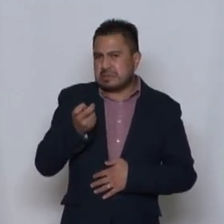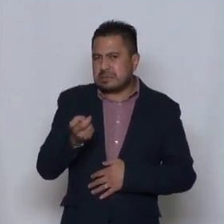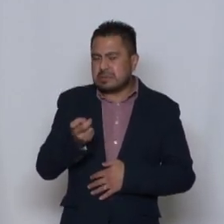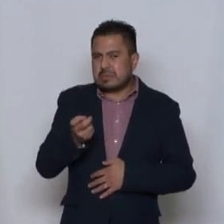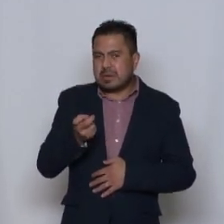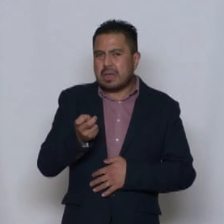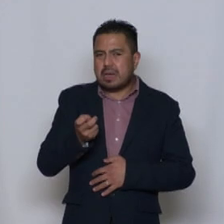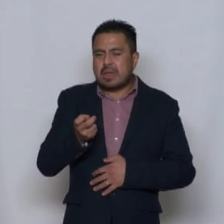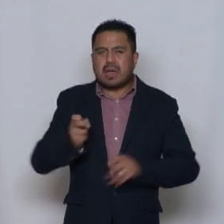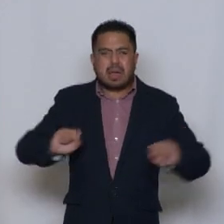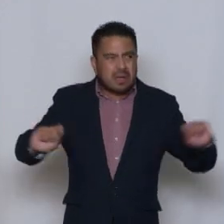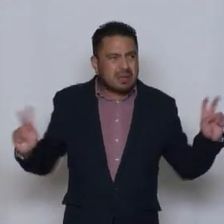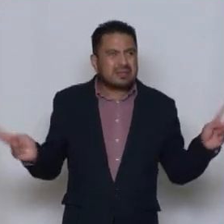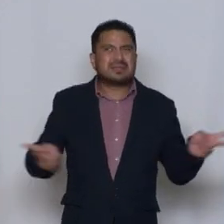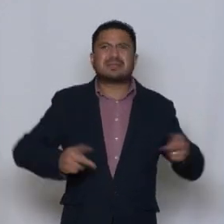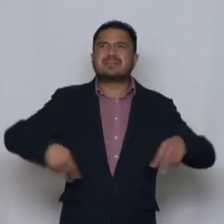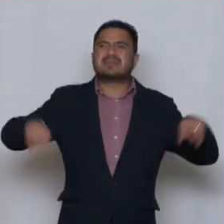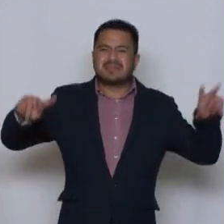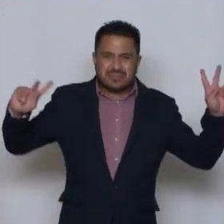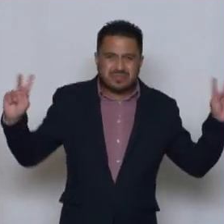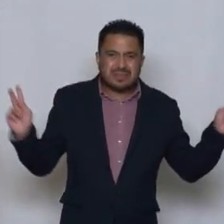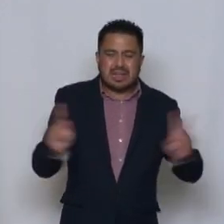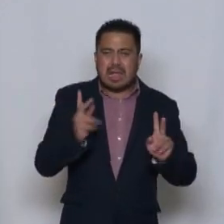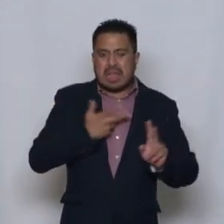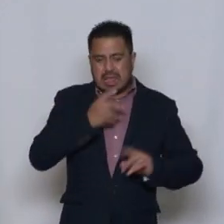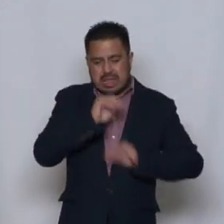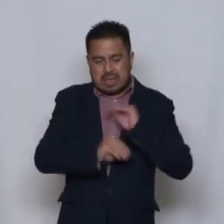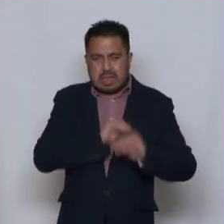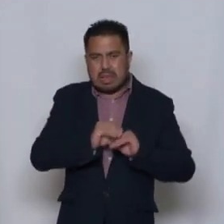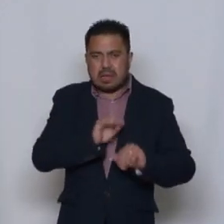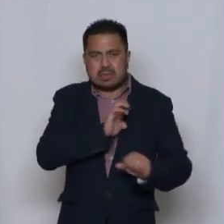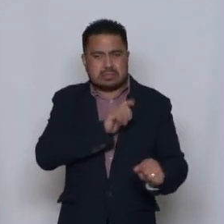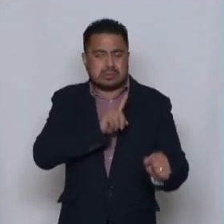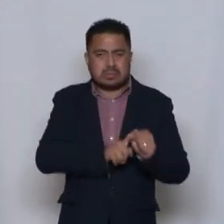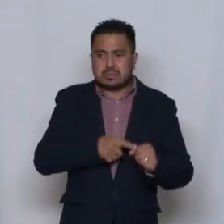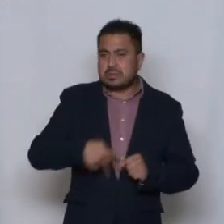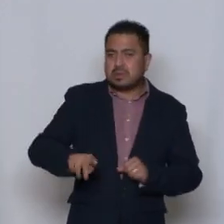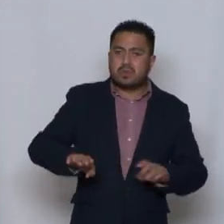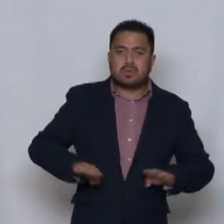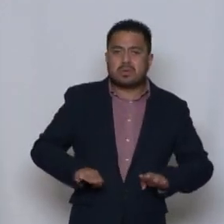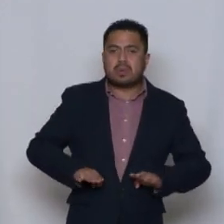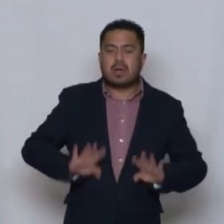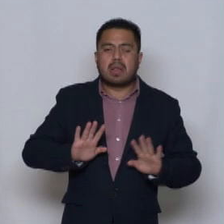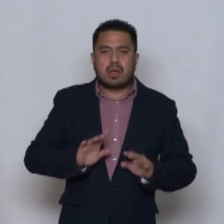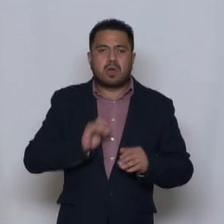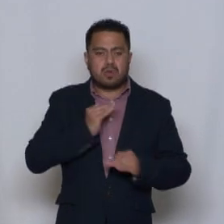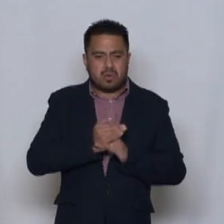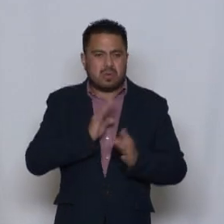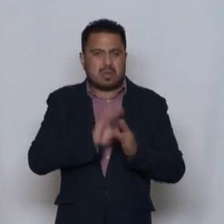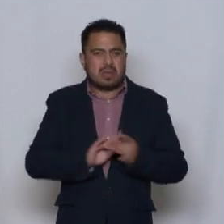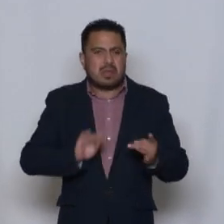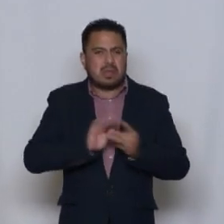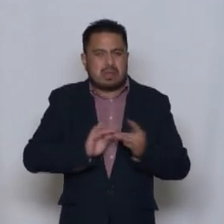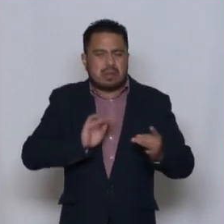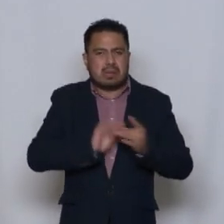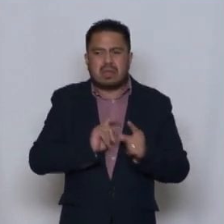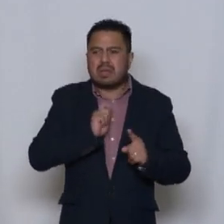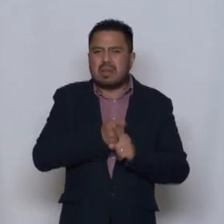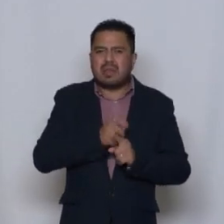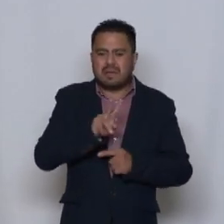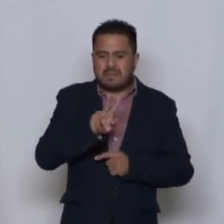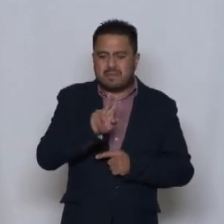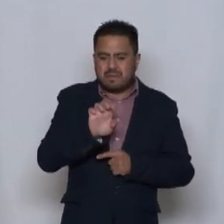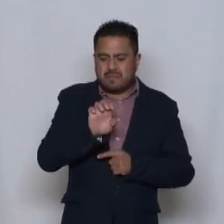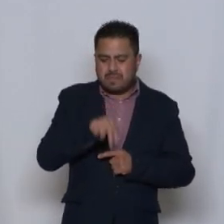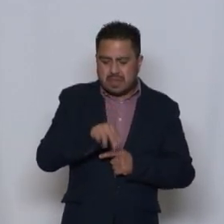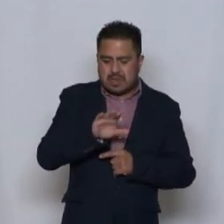a esta ave que tiene como una estructura muy particular y de la que hemos estado hablando, el vencejo,